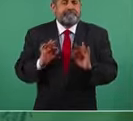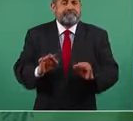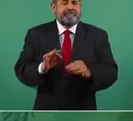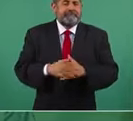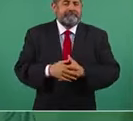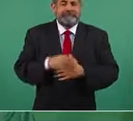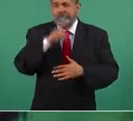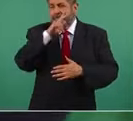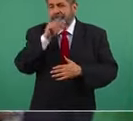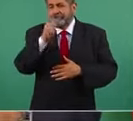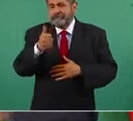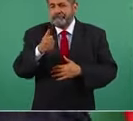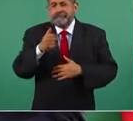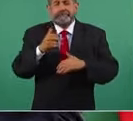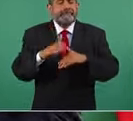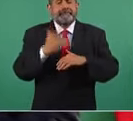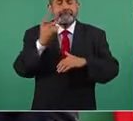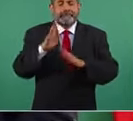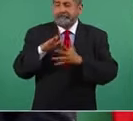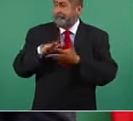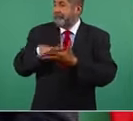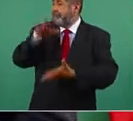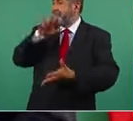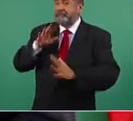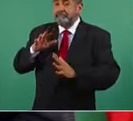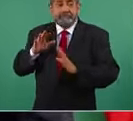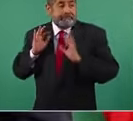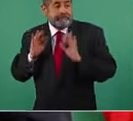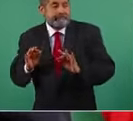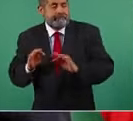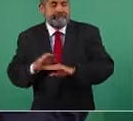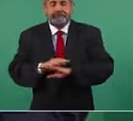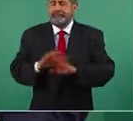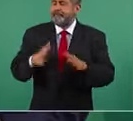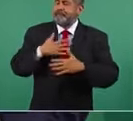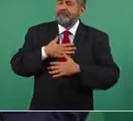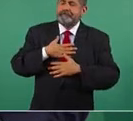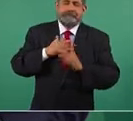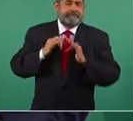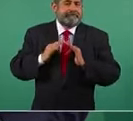porque ya se logró ese propósito.